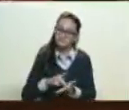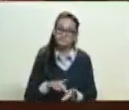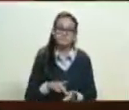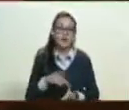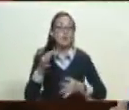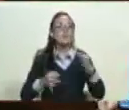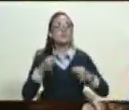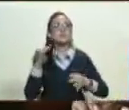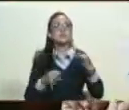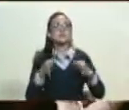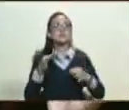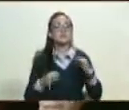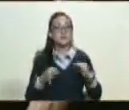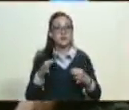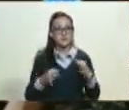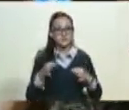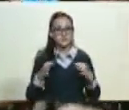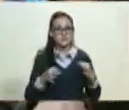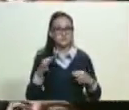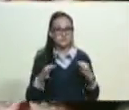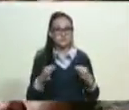hacer justicia, compañero.